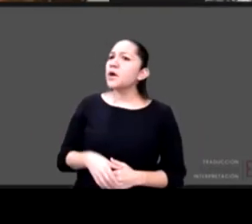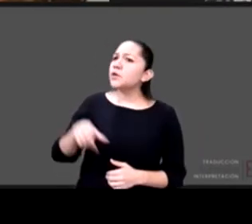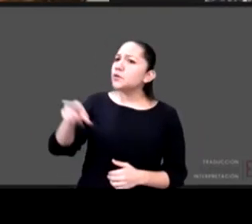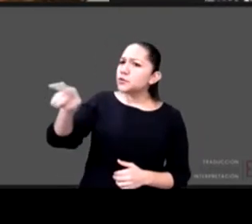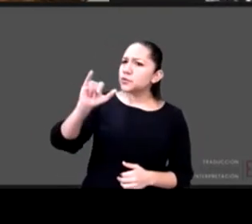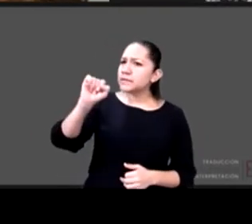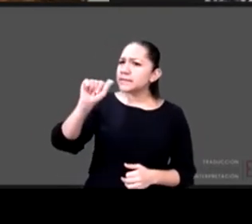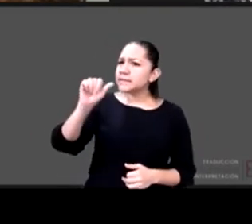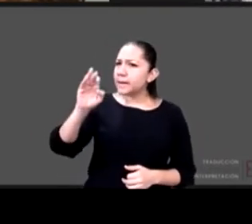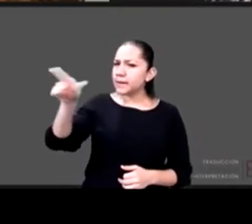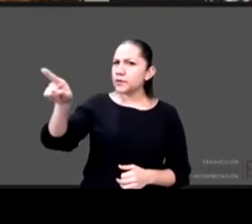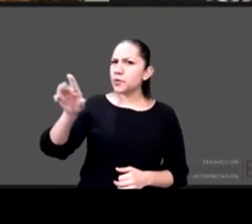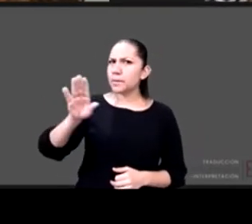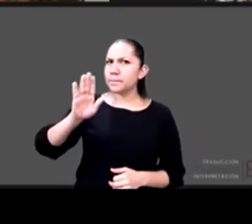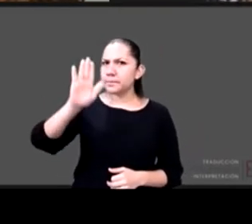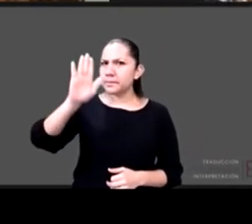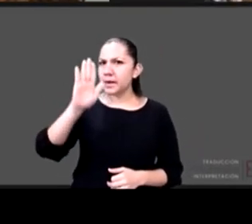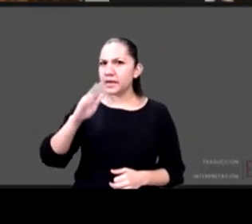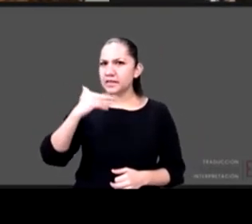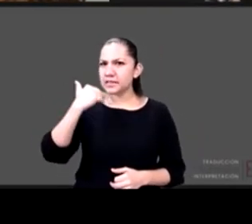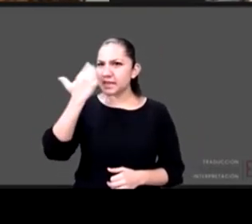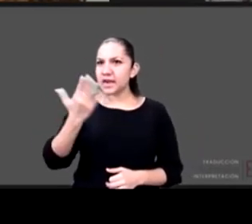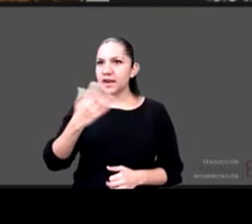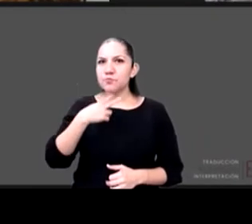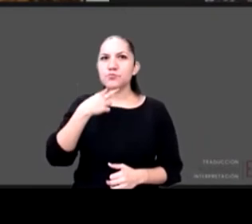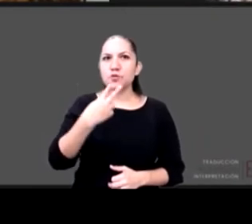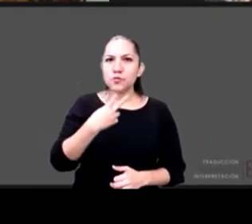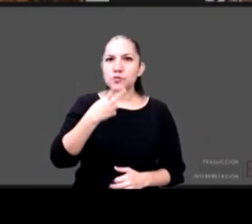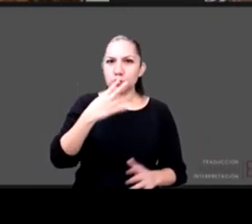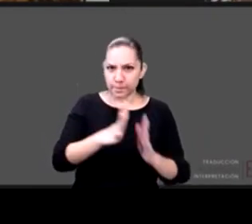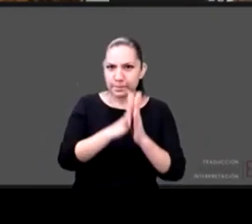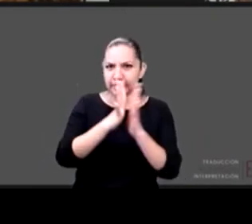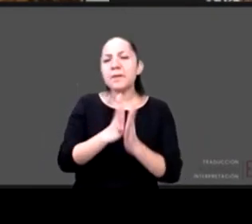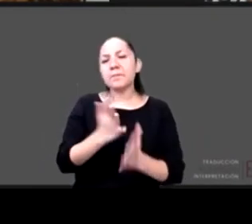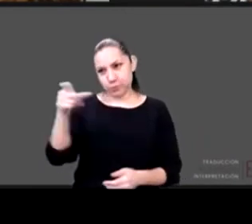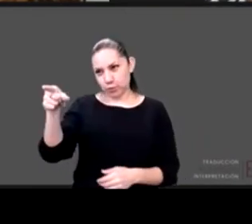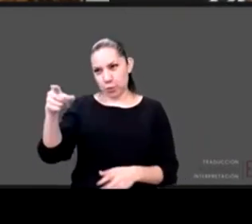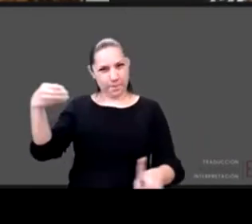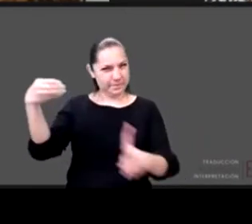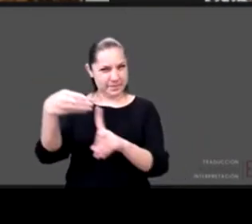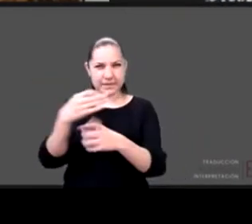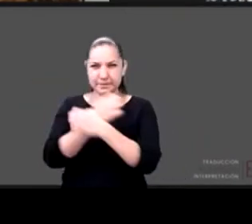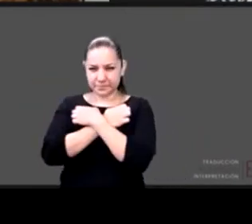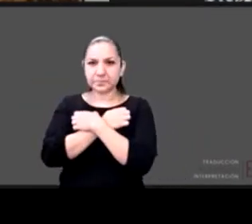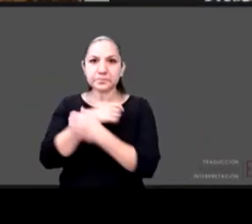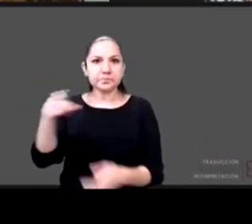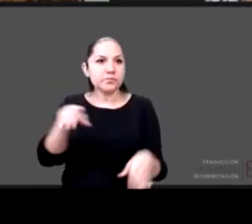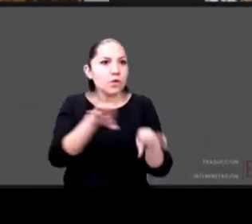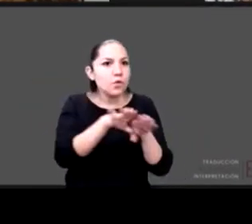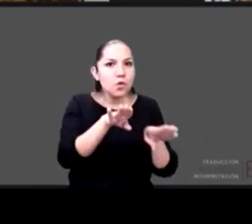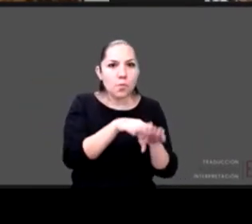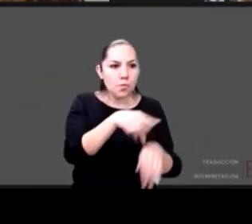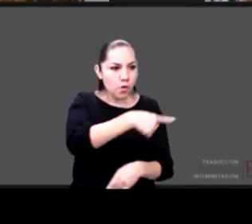en el campo de la educación de las emociones, ¿qué haces con un adolescente de 2 en la casa por 100 días encerrado?